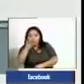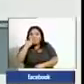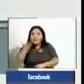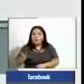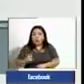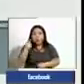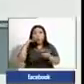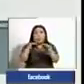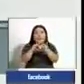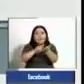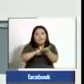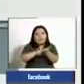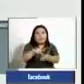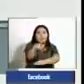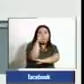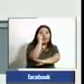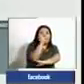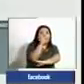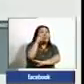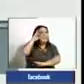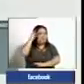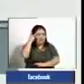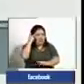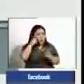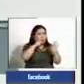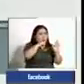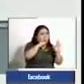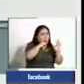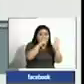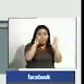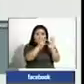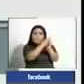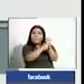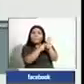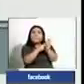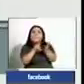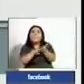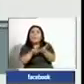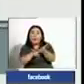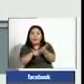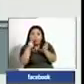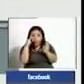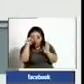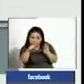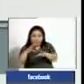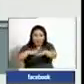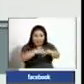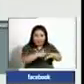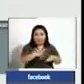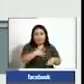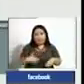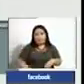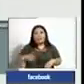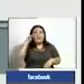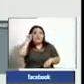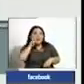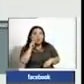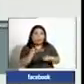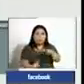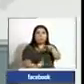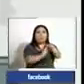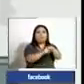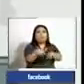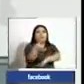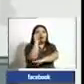aparece en verde también La Libertad, lo que nos indica que ya está reportando el caso que está diciendo el presidente, que es el que tiene que ver y que